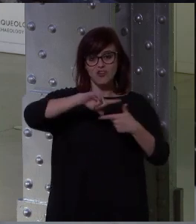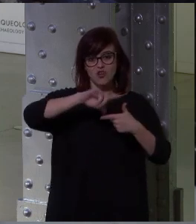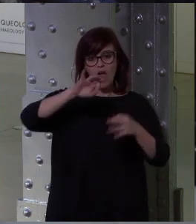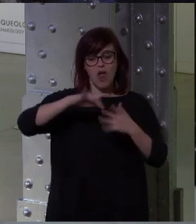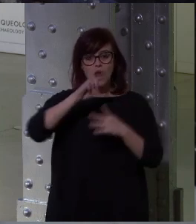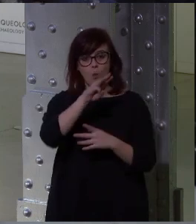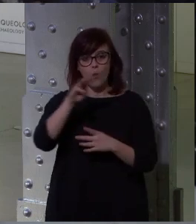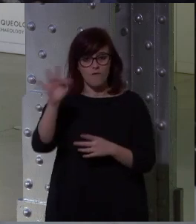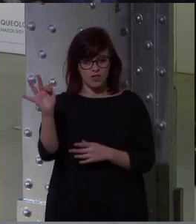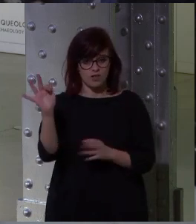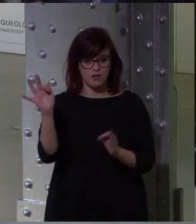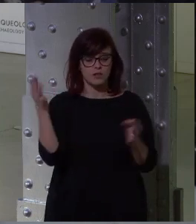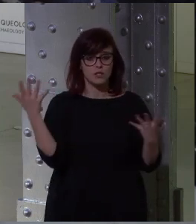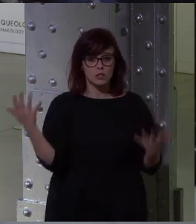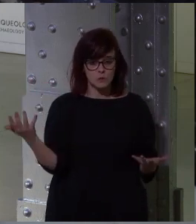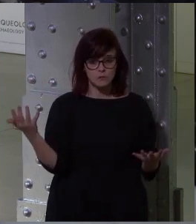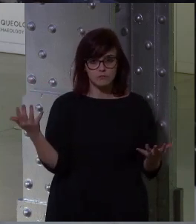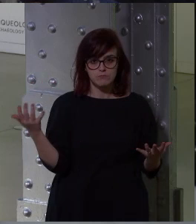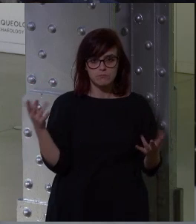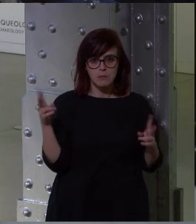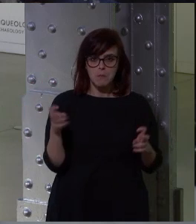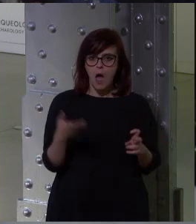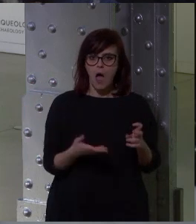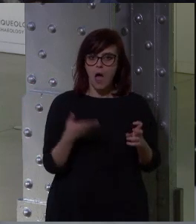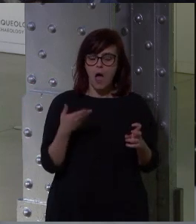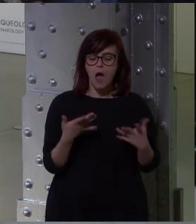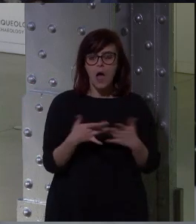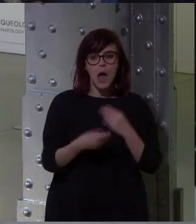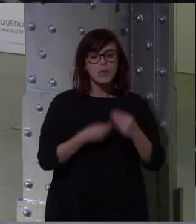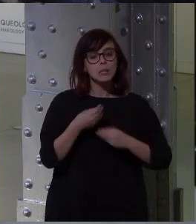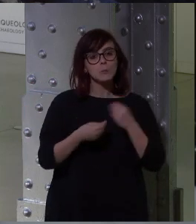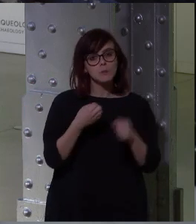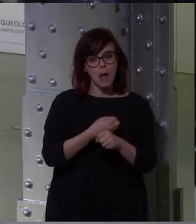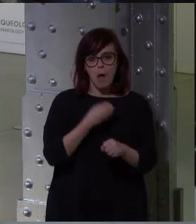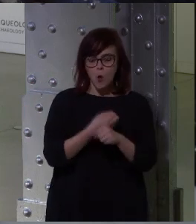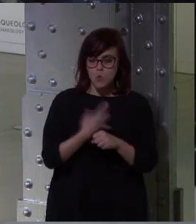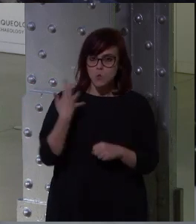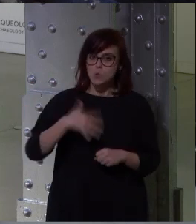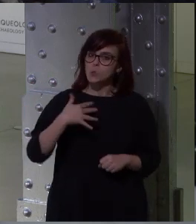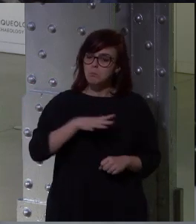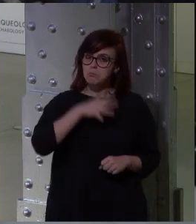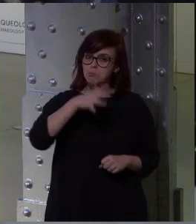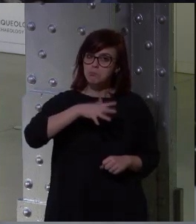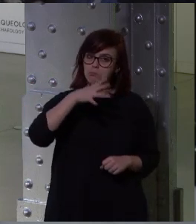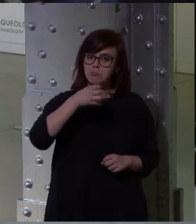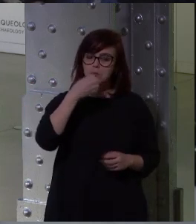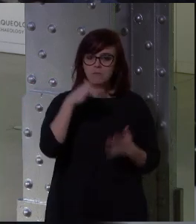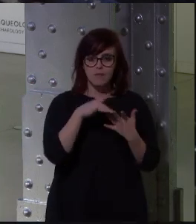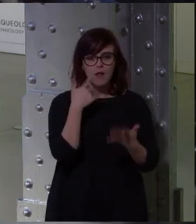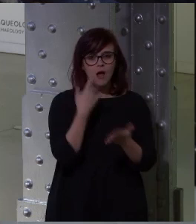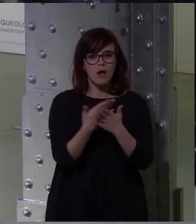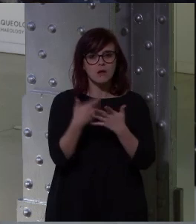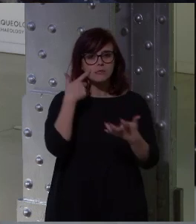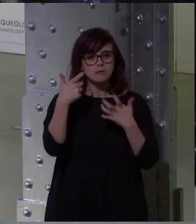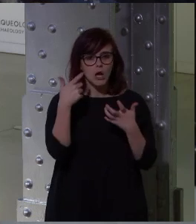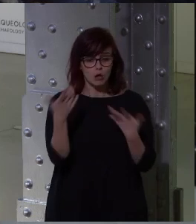como WWF de esta envergadura están haciendo un trabajo ímprobo y que aquí se pone de